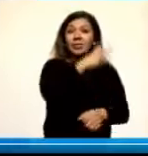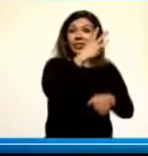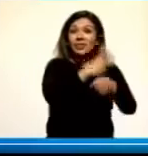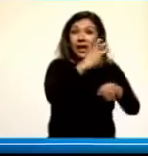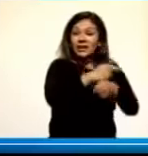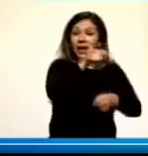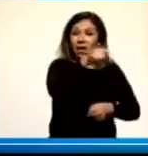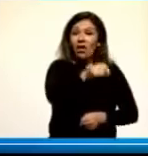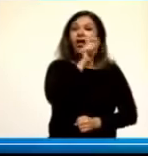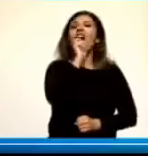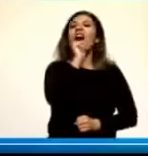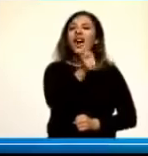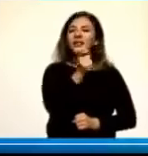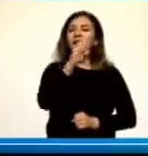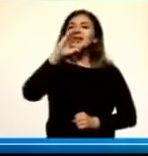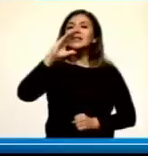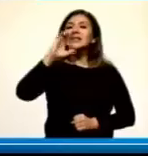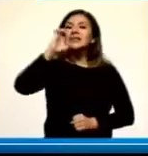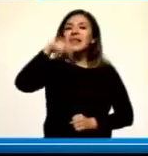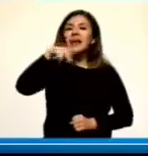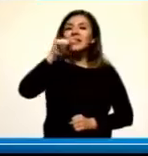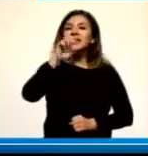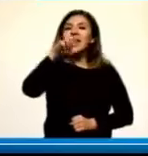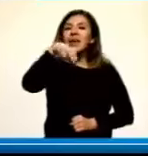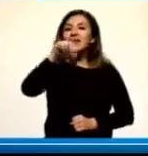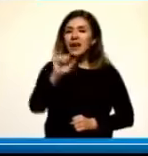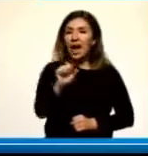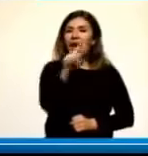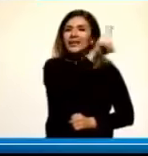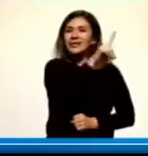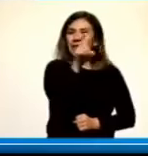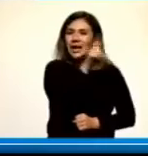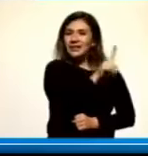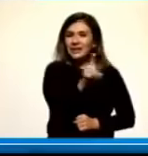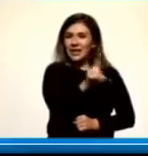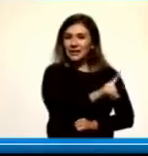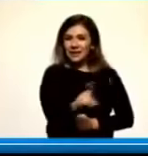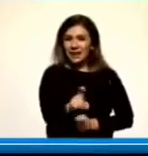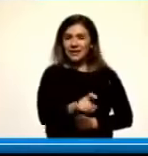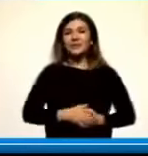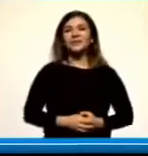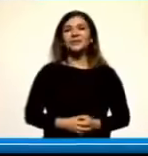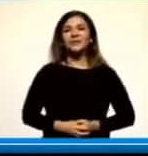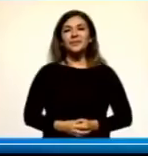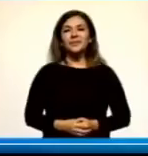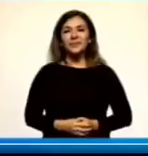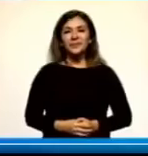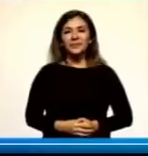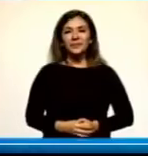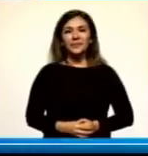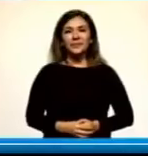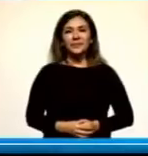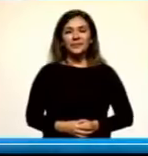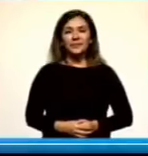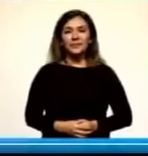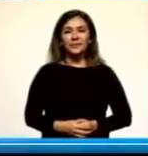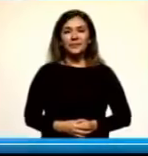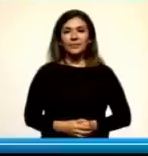el tercer número representa las centenas.